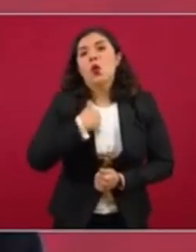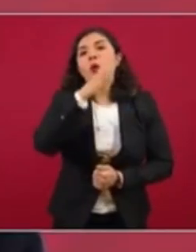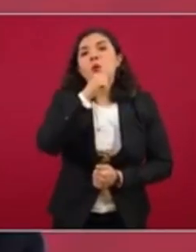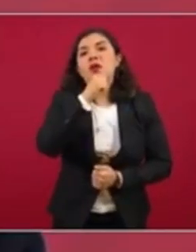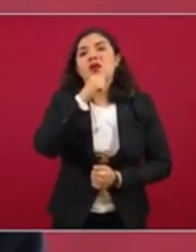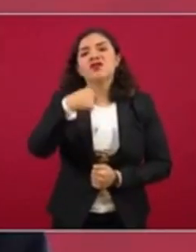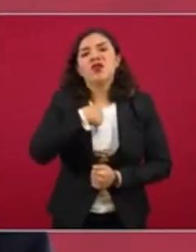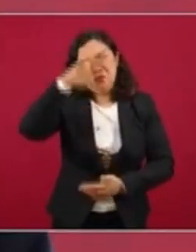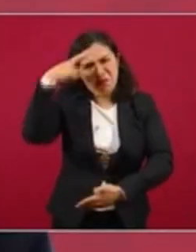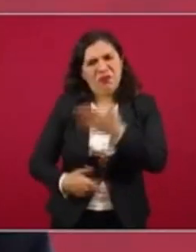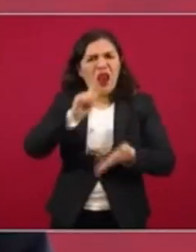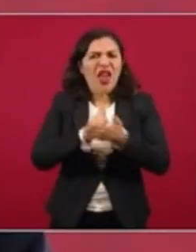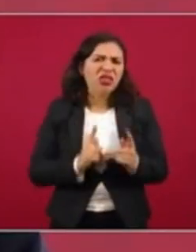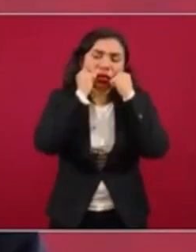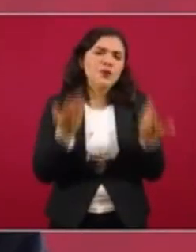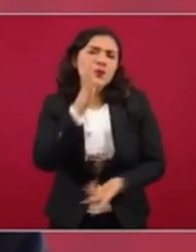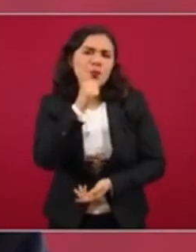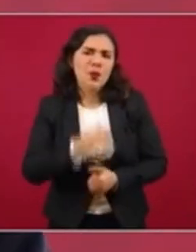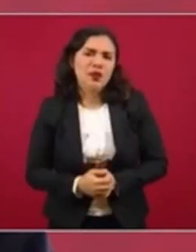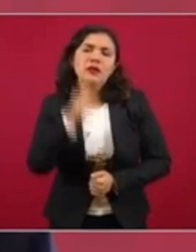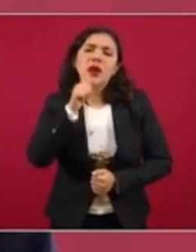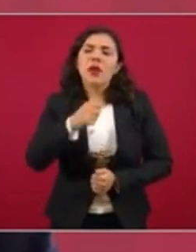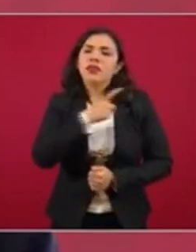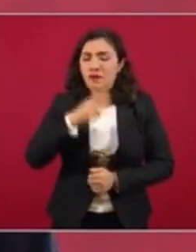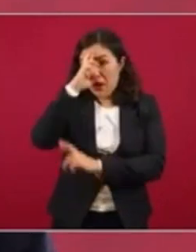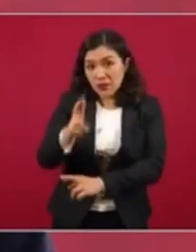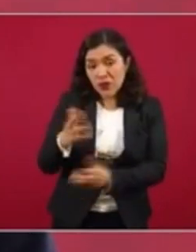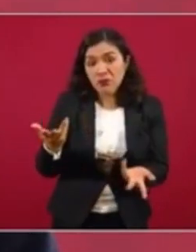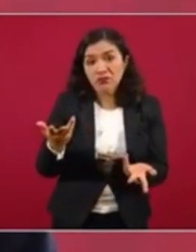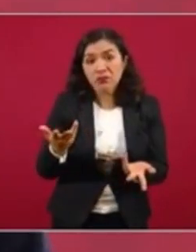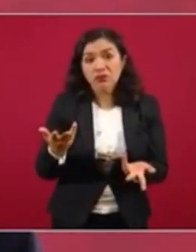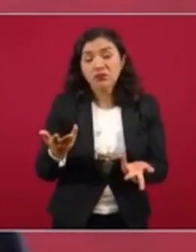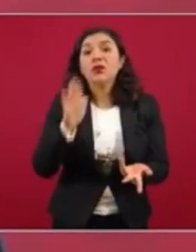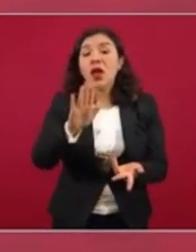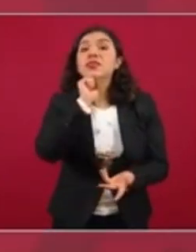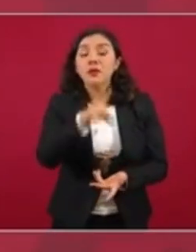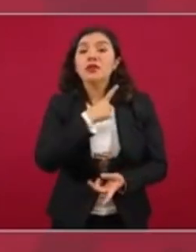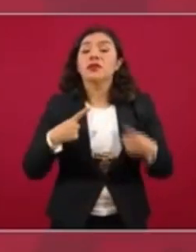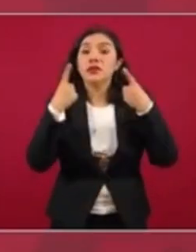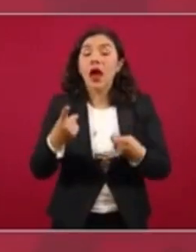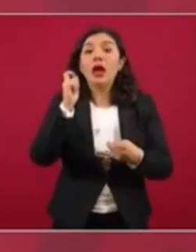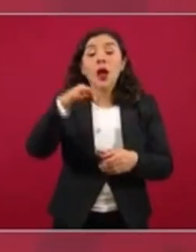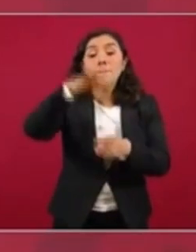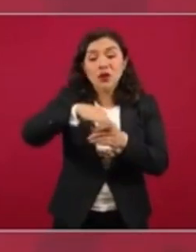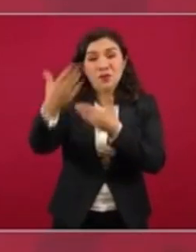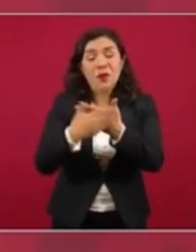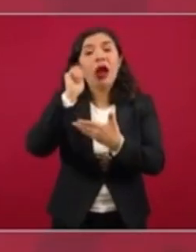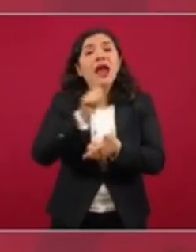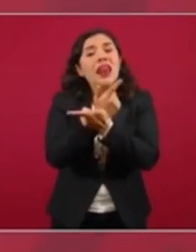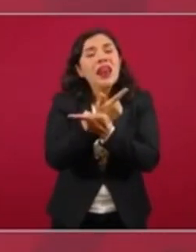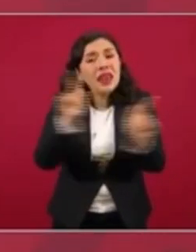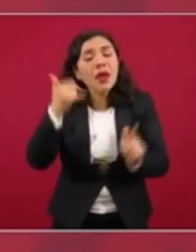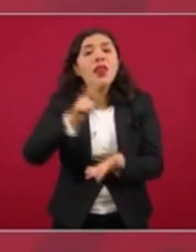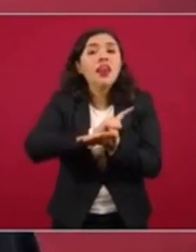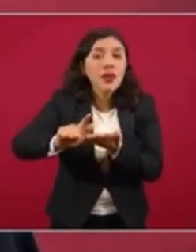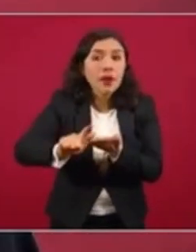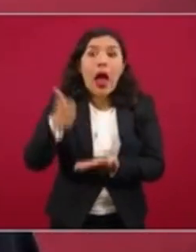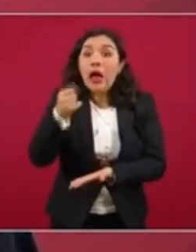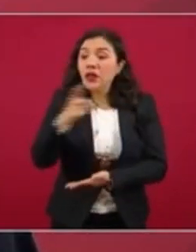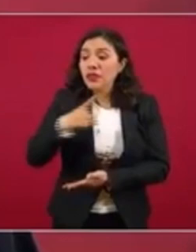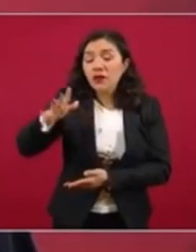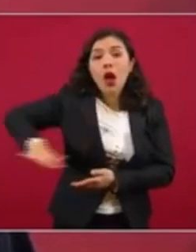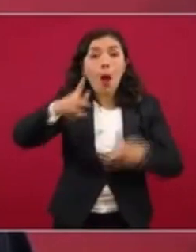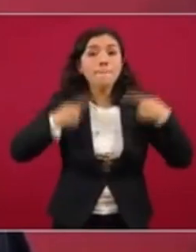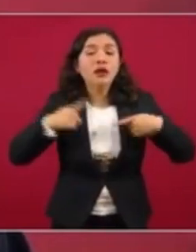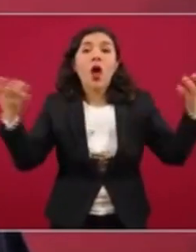puedo violar la ley. Vamos a ser respetuosos y que se garanticen elecciones limpias y libres, y que sea el pueblo el que